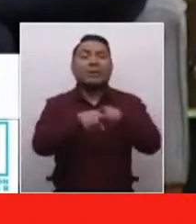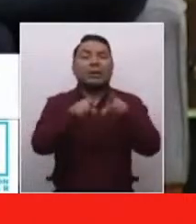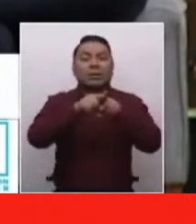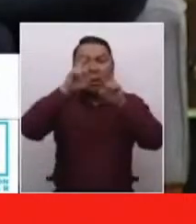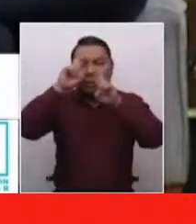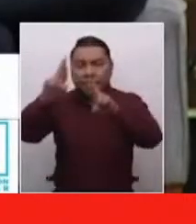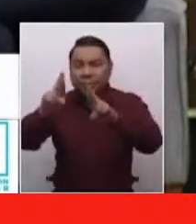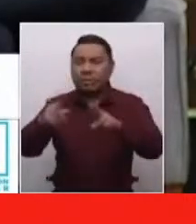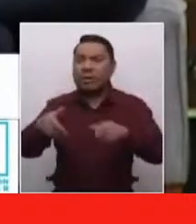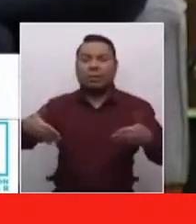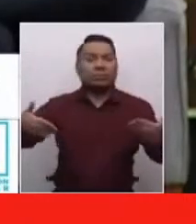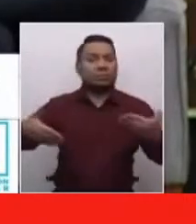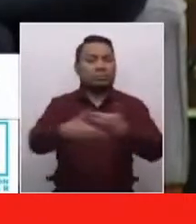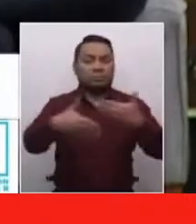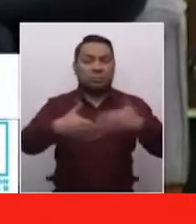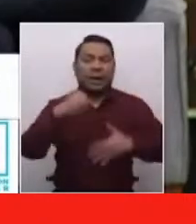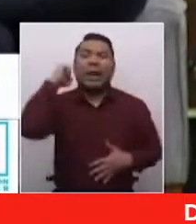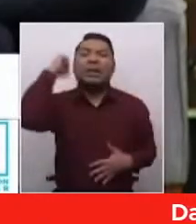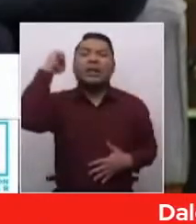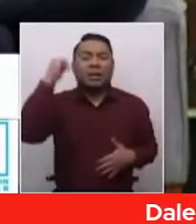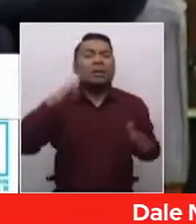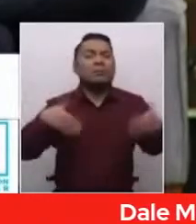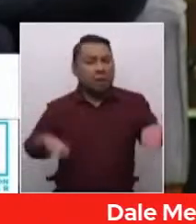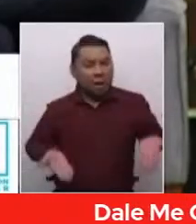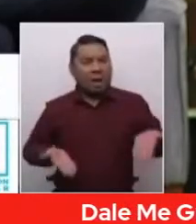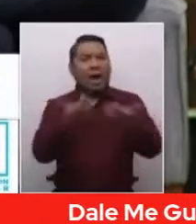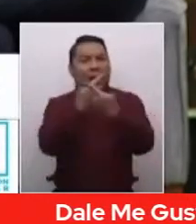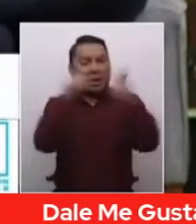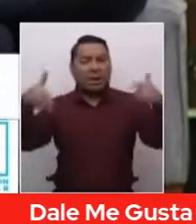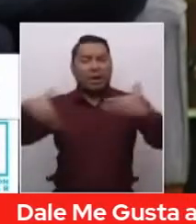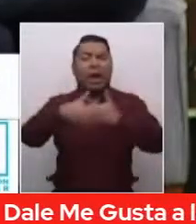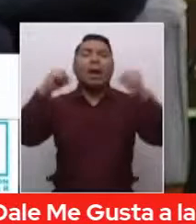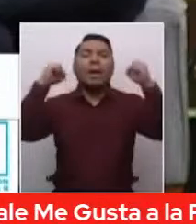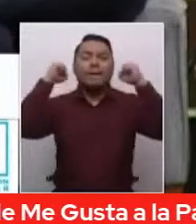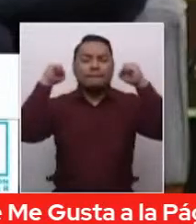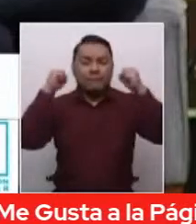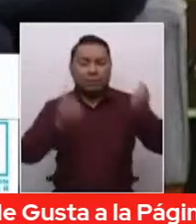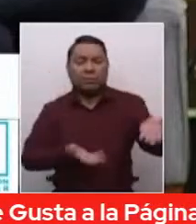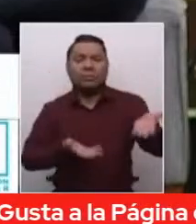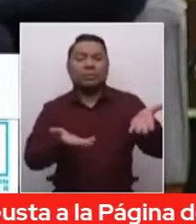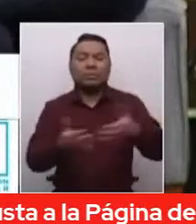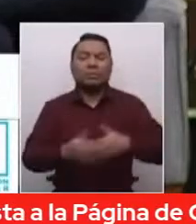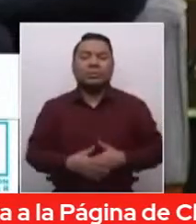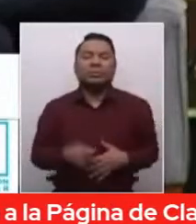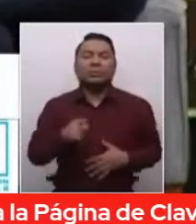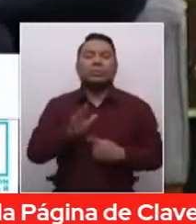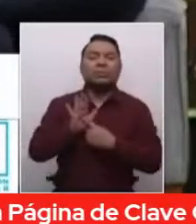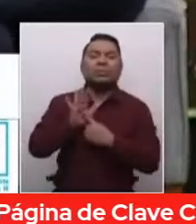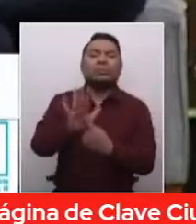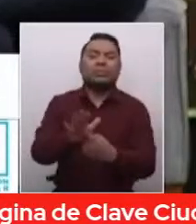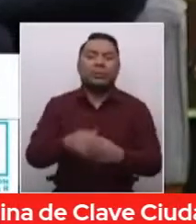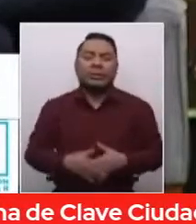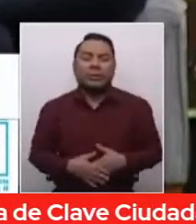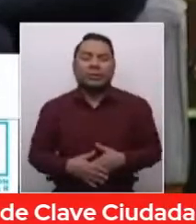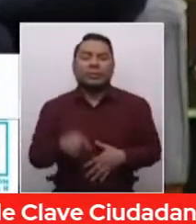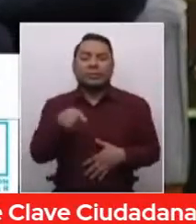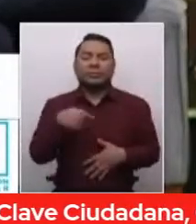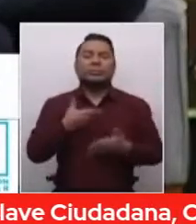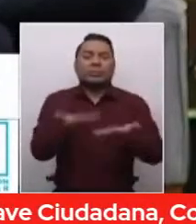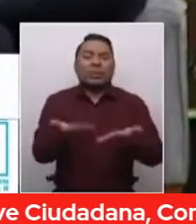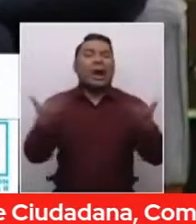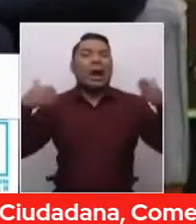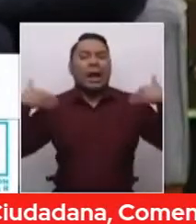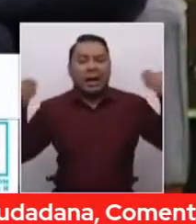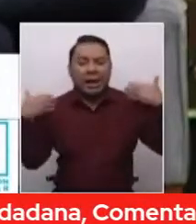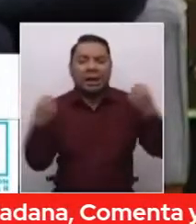la propiedad pública, el derecho pues a salir a protestar o a, digamos, mostrar su